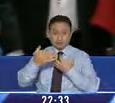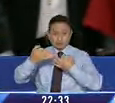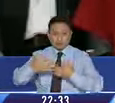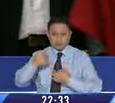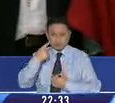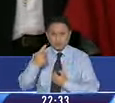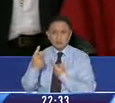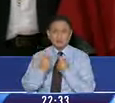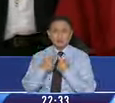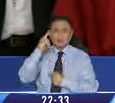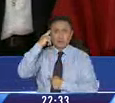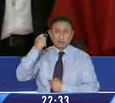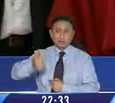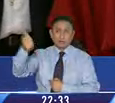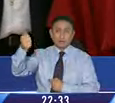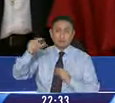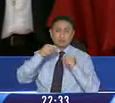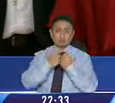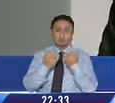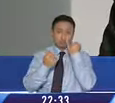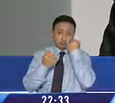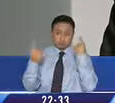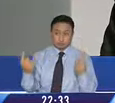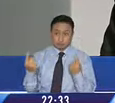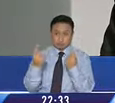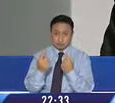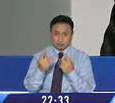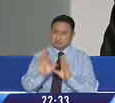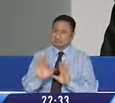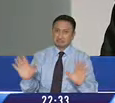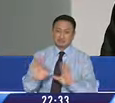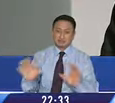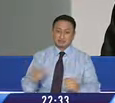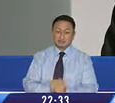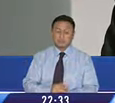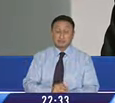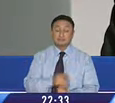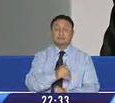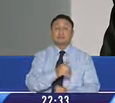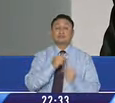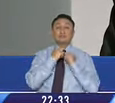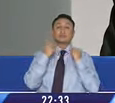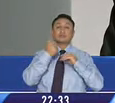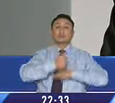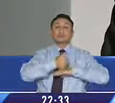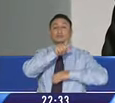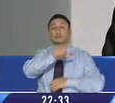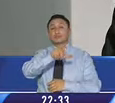de los diálogos entre el gobierno y las organizaciones indígenas. Así lo aseguró Monseñor Luis